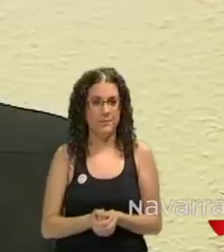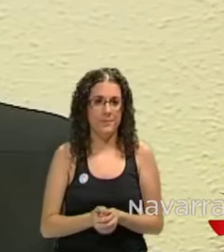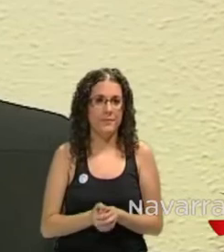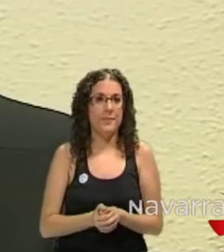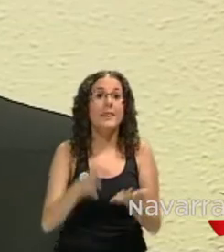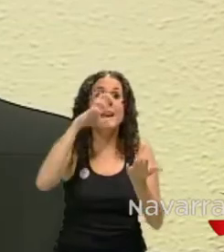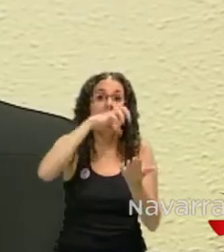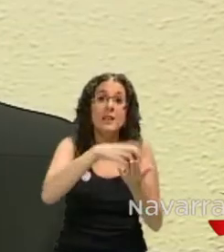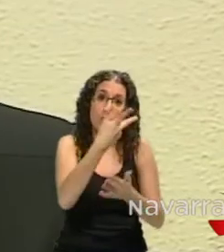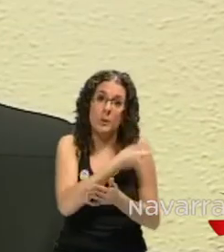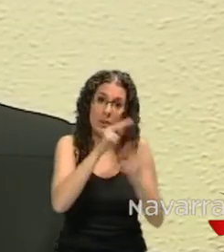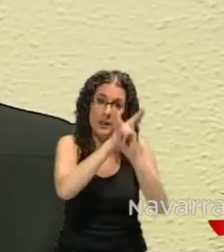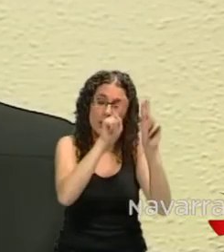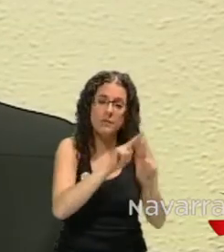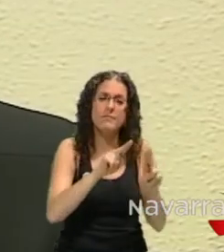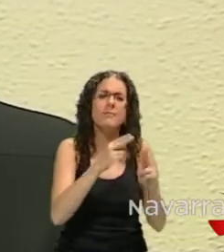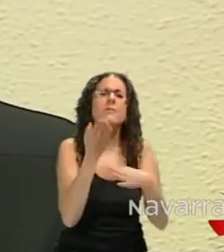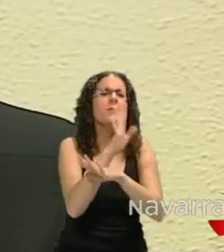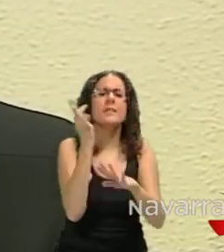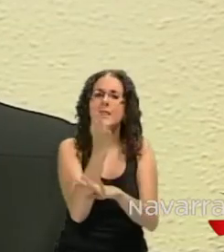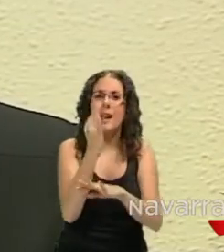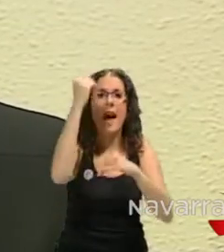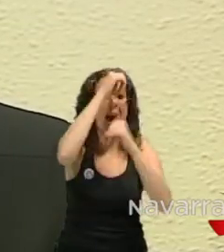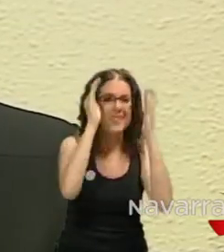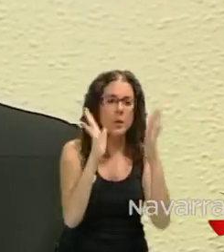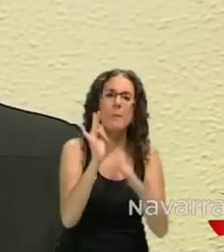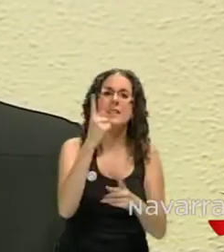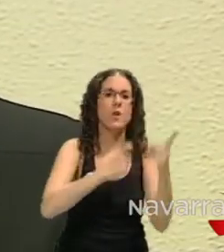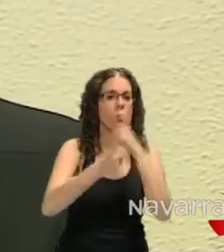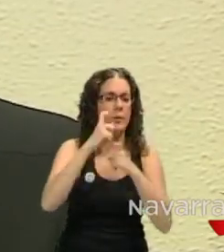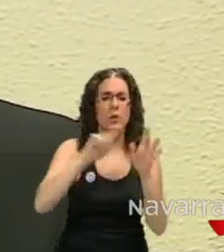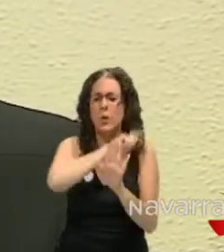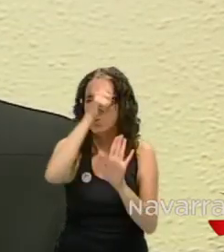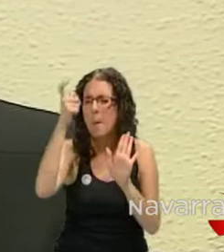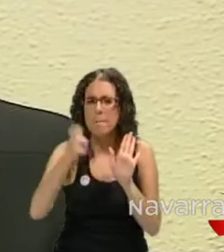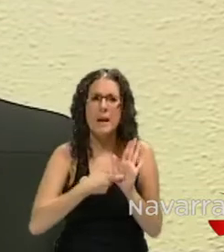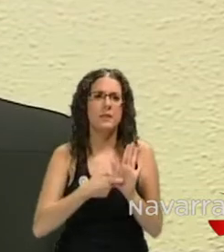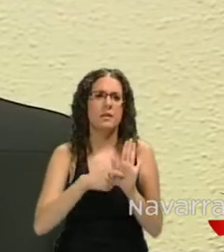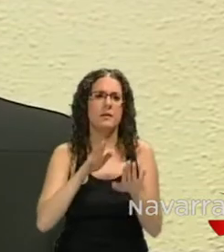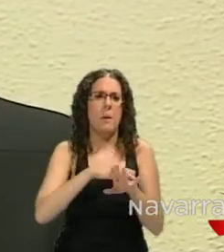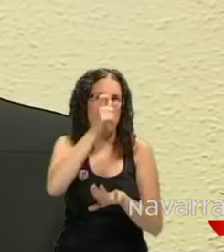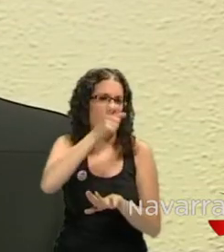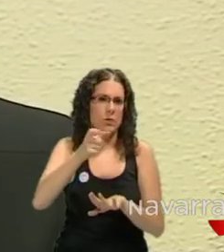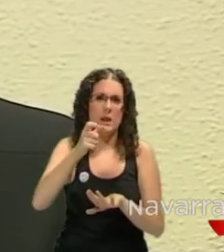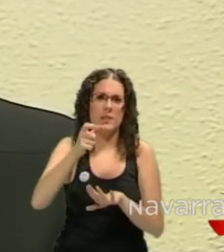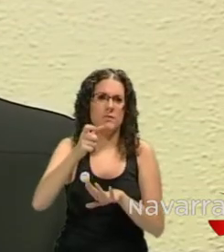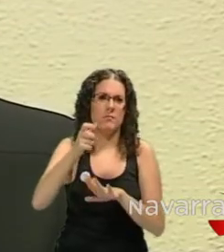ofrece una atención y una información integral del viajero internacional a través de